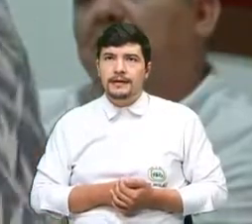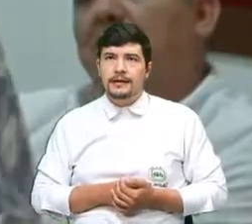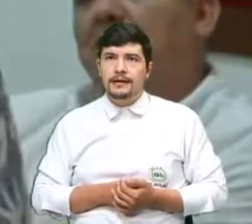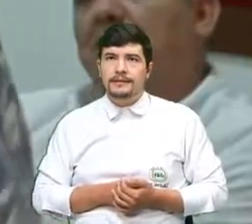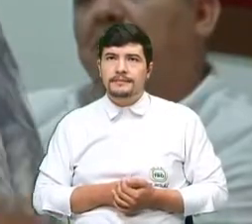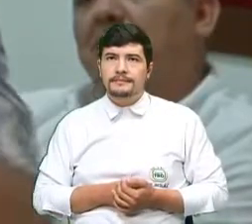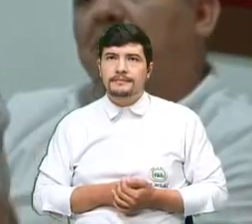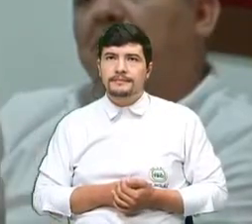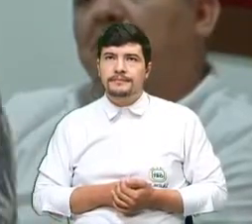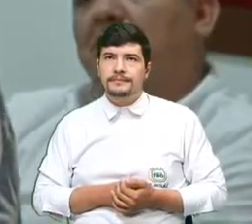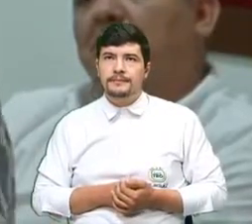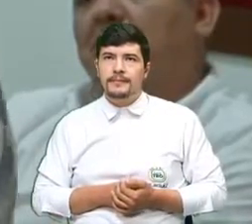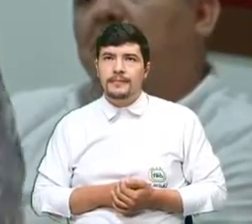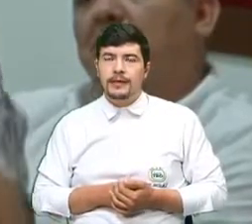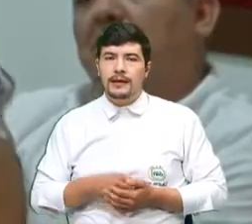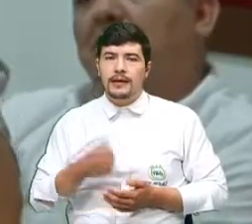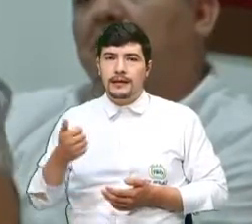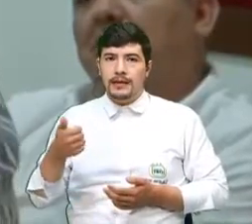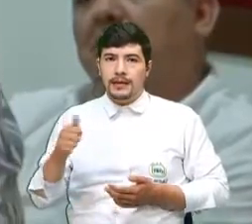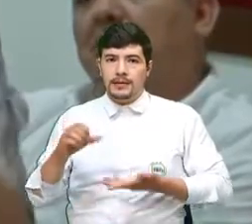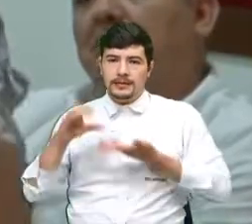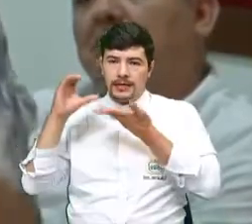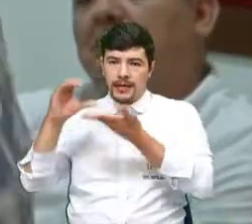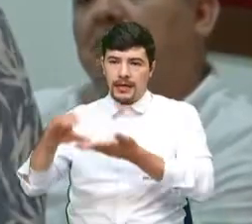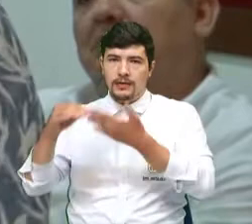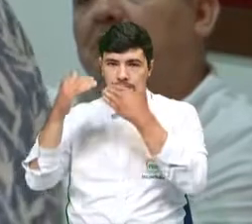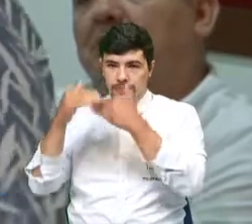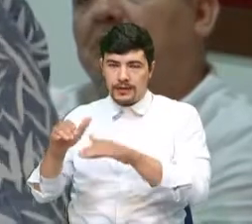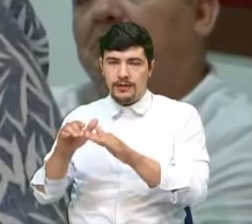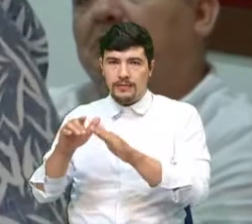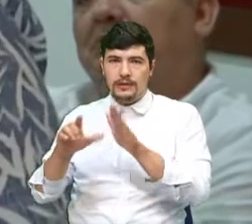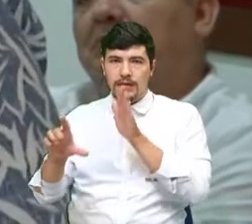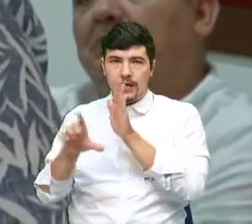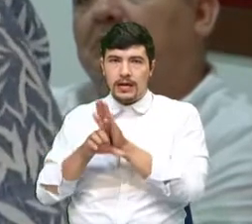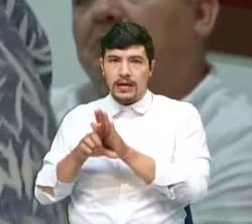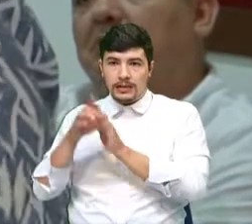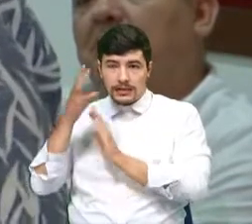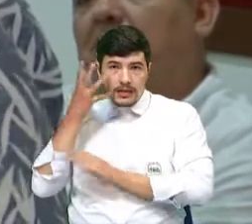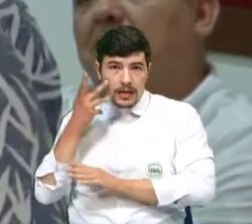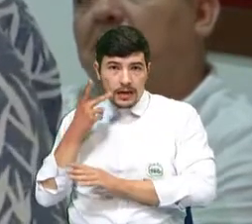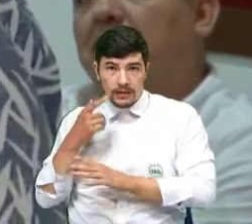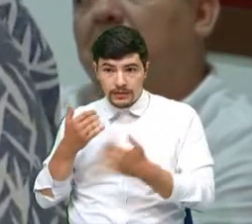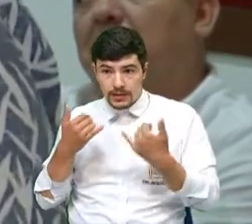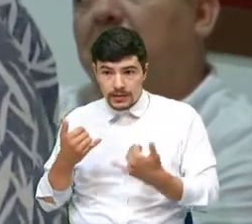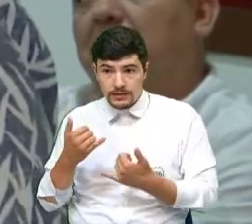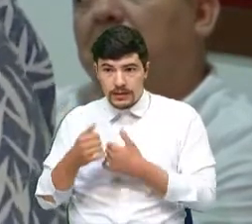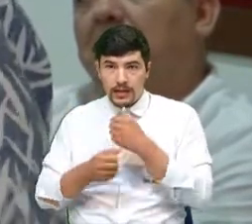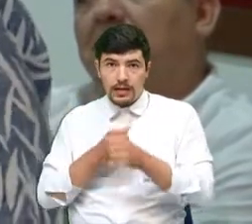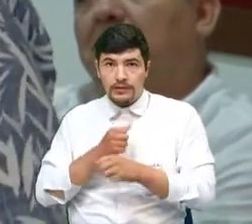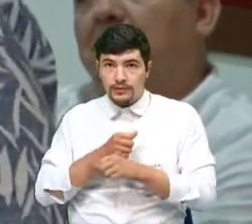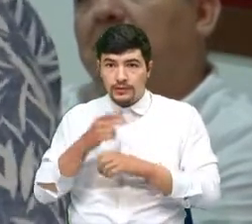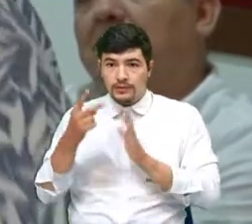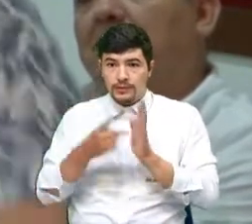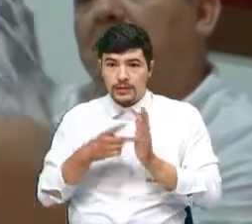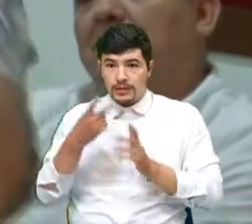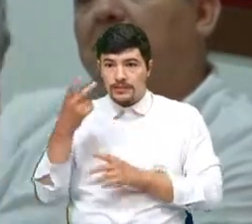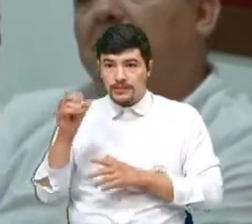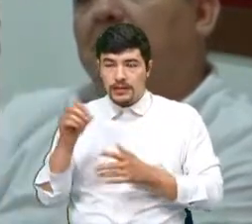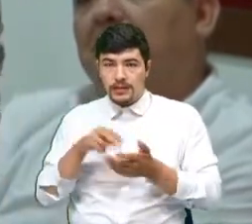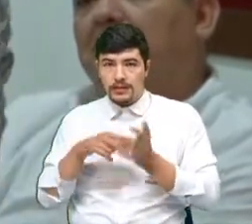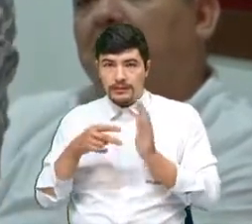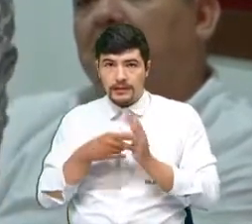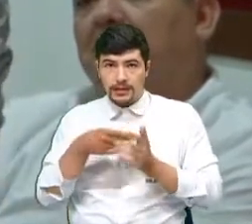10 salarios mínimos legales diarios, vigentes. Eso quiere decir que